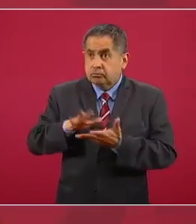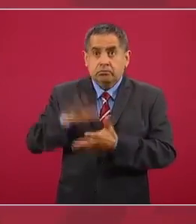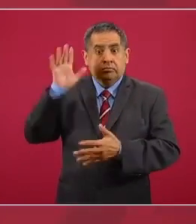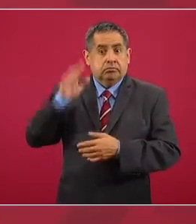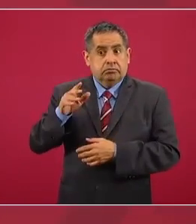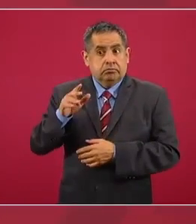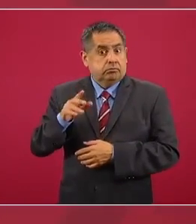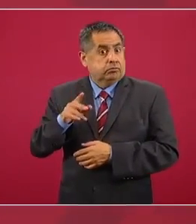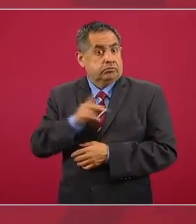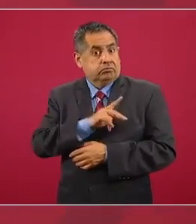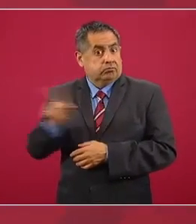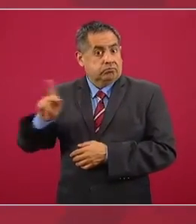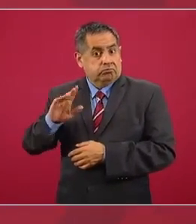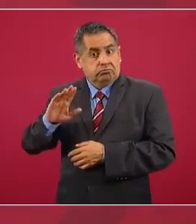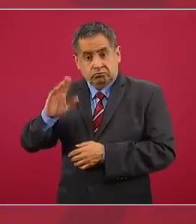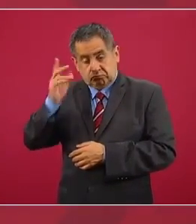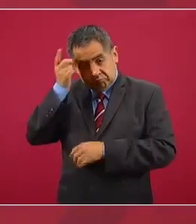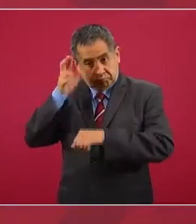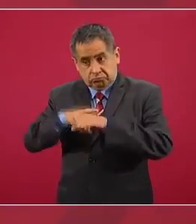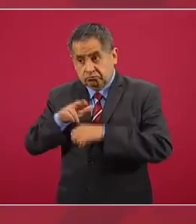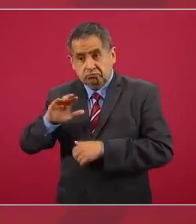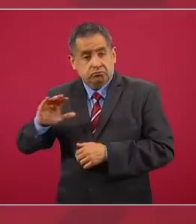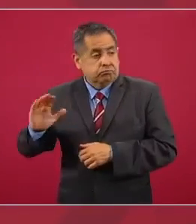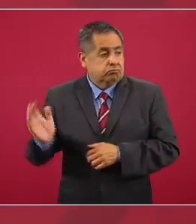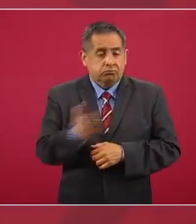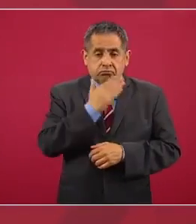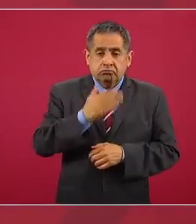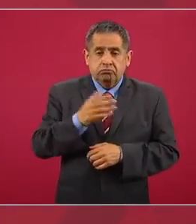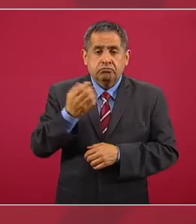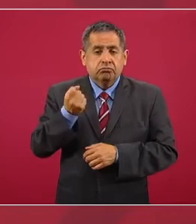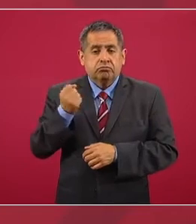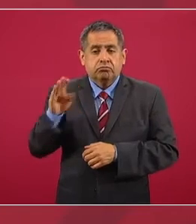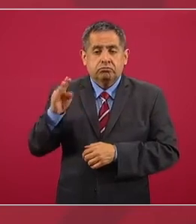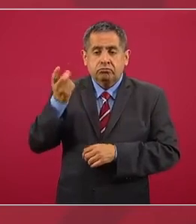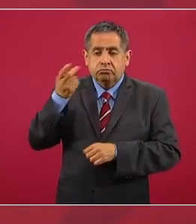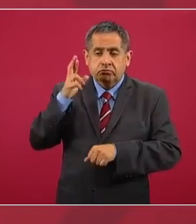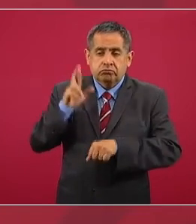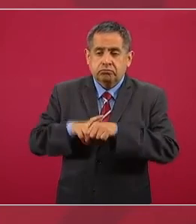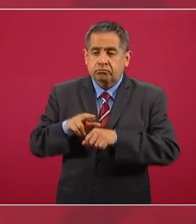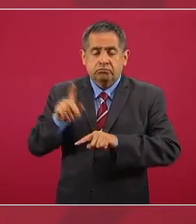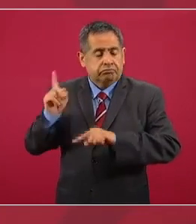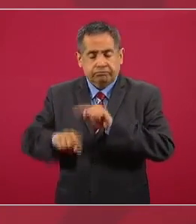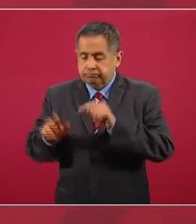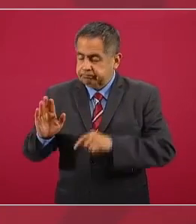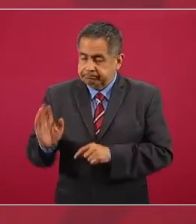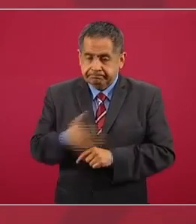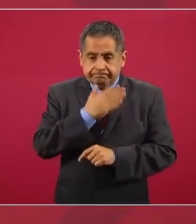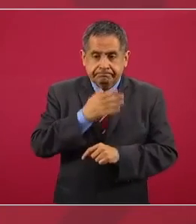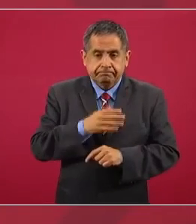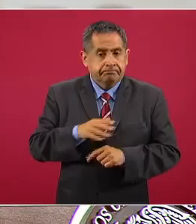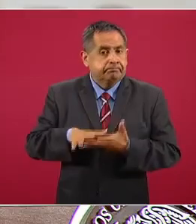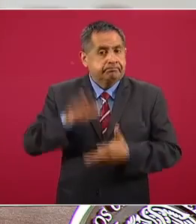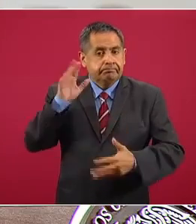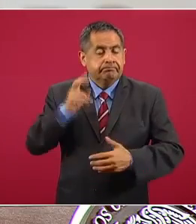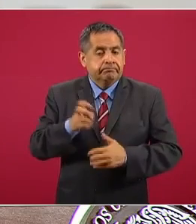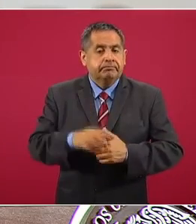prácticamente fueron todos los subdirectores que salieron.